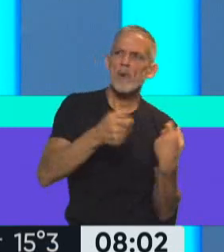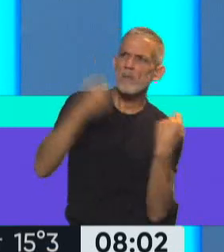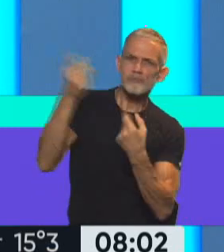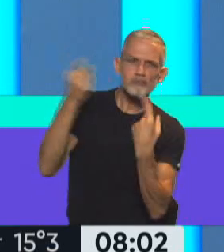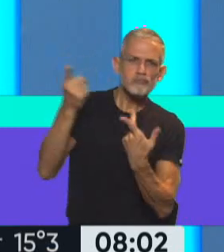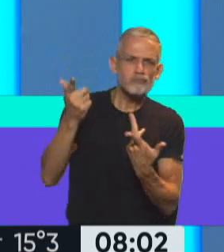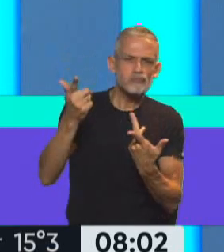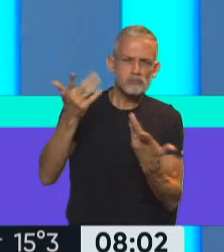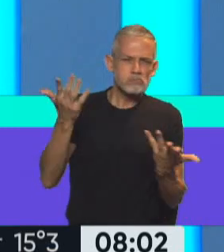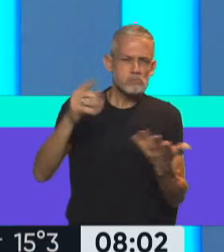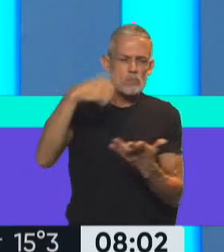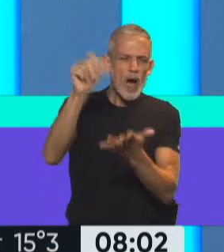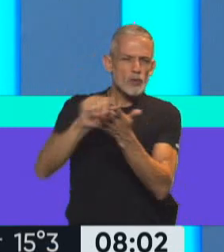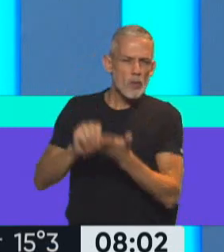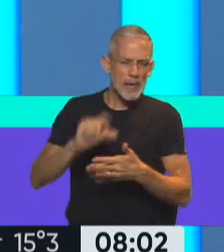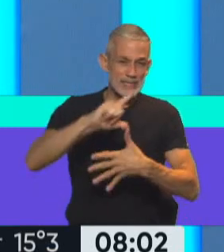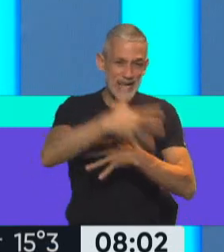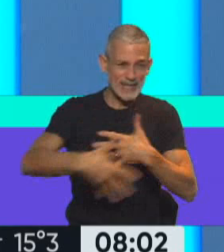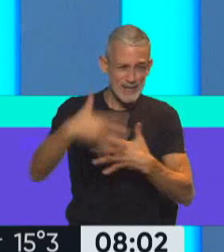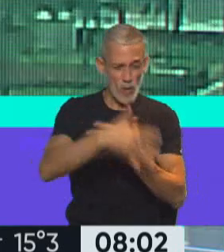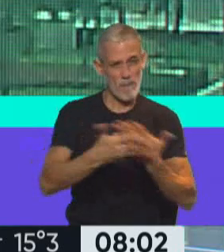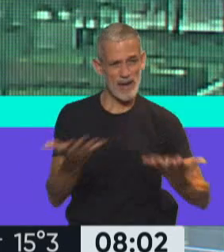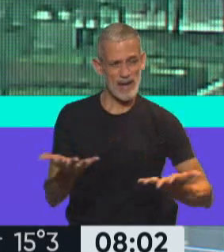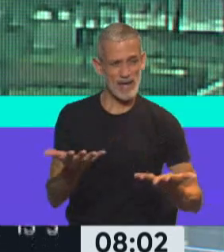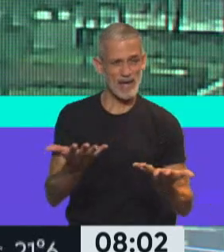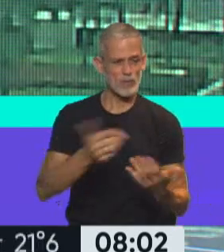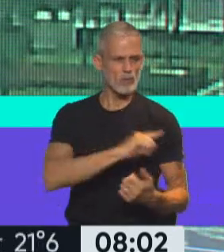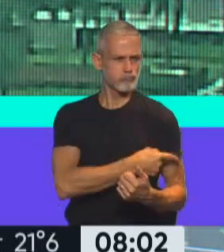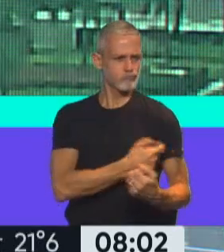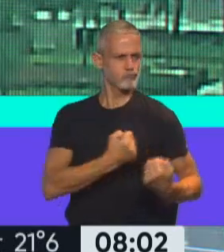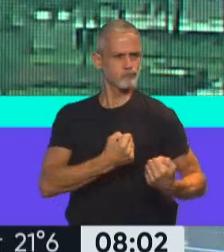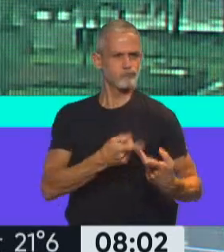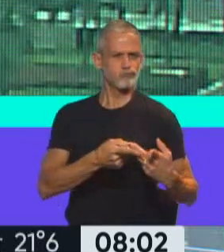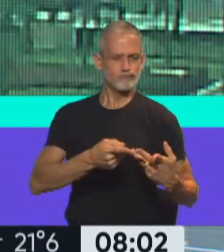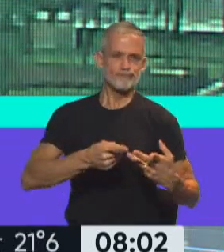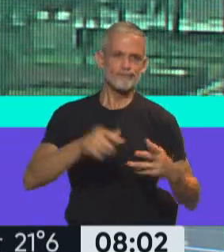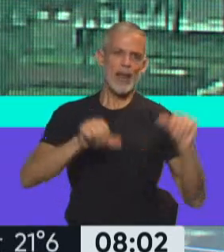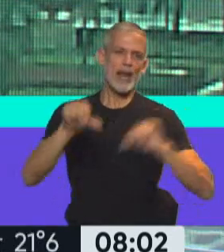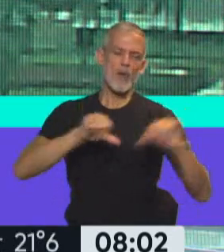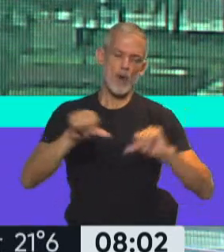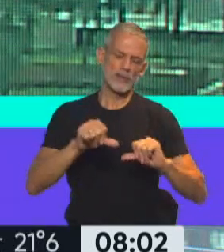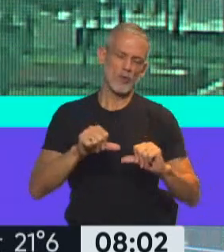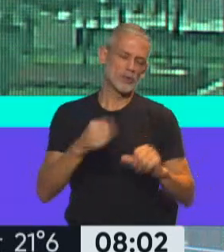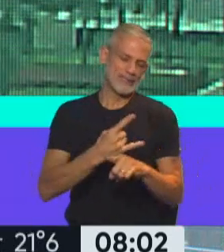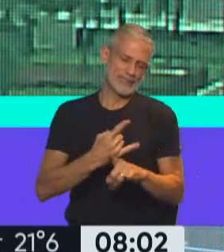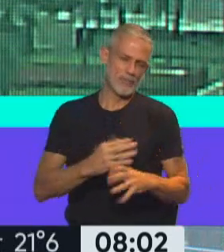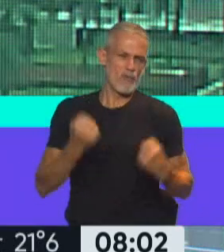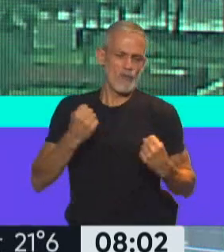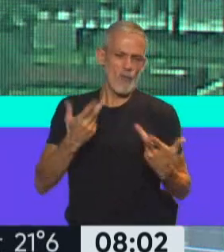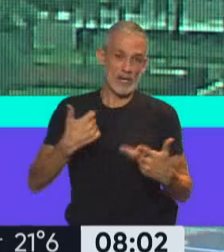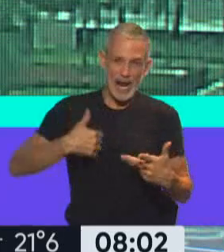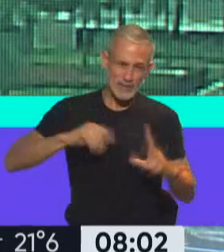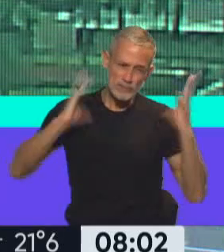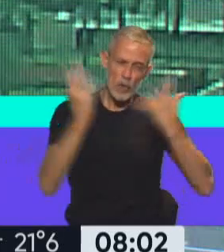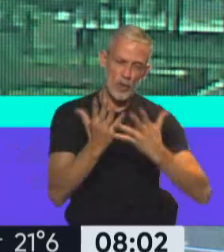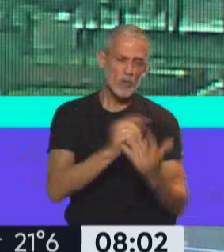además eventualmente al resto de Latinoamérica. Y el poder que tienen los laboratorios, no es la primera vez que hay un enfrentamiento fuerte con laboratorios, no solamente en la Argentina, en el